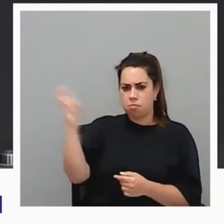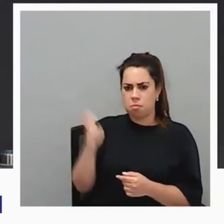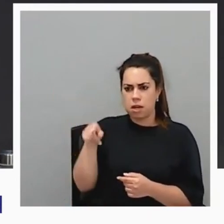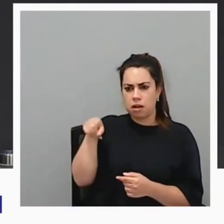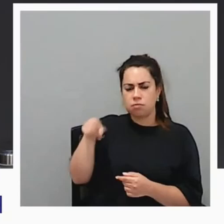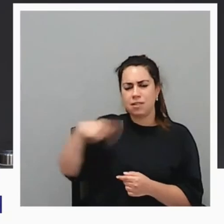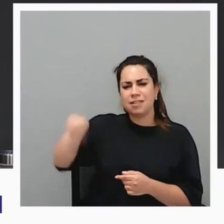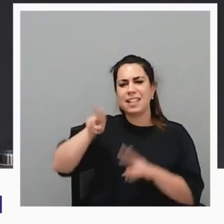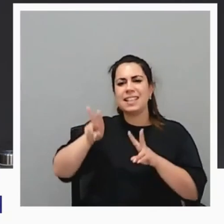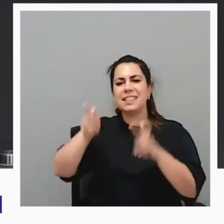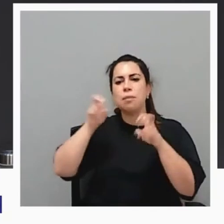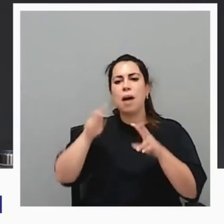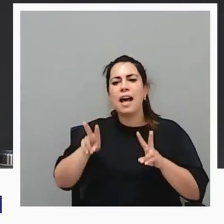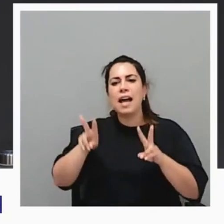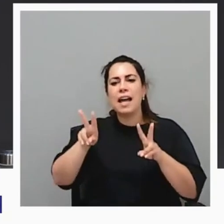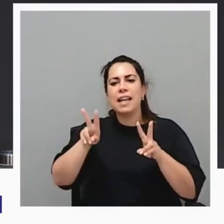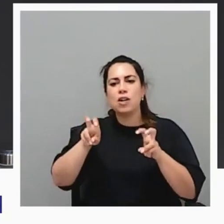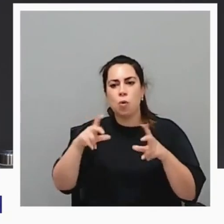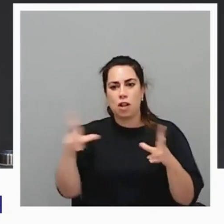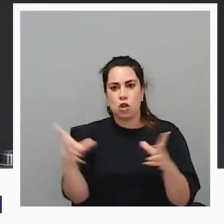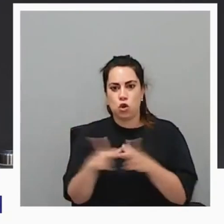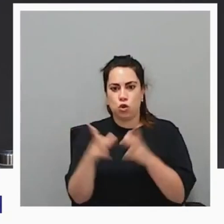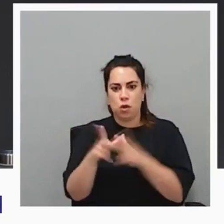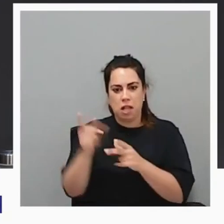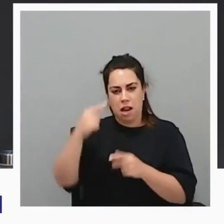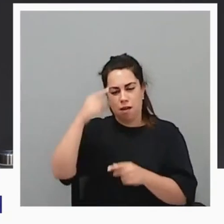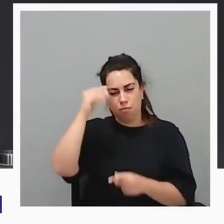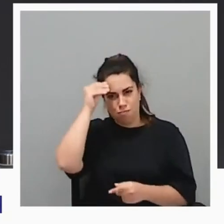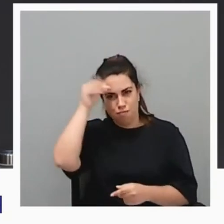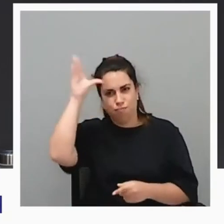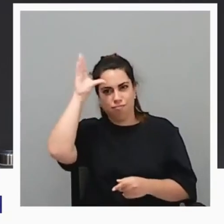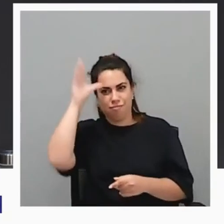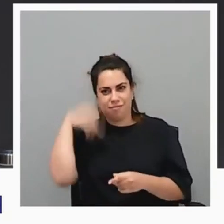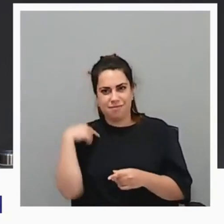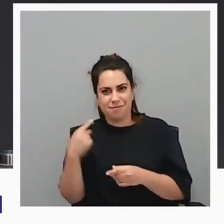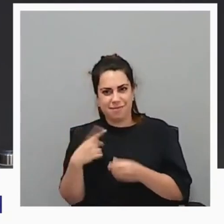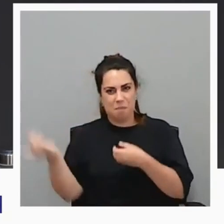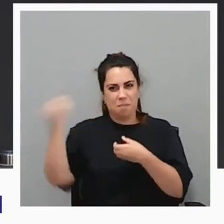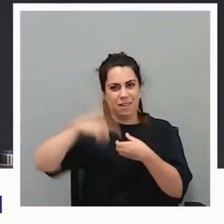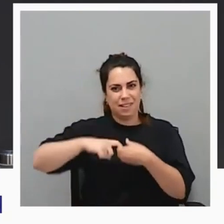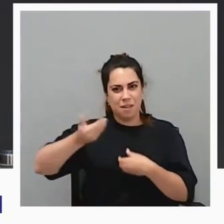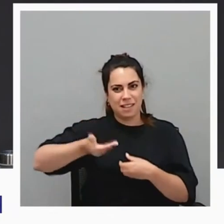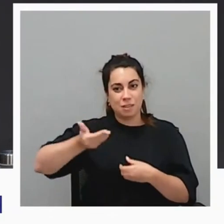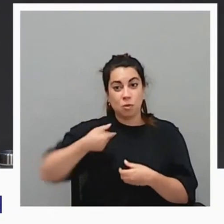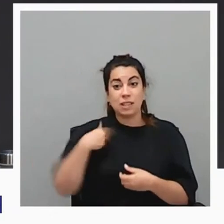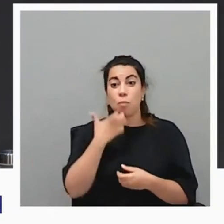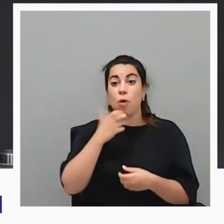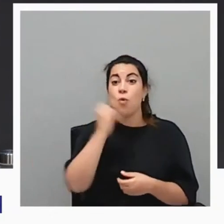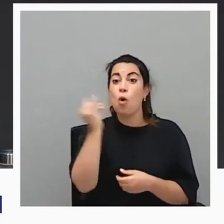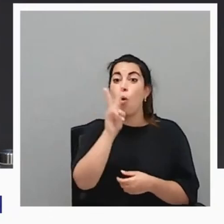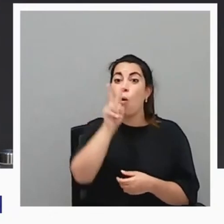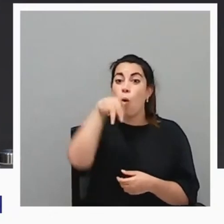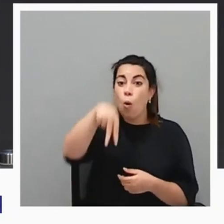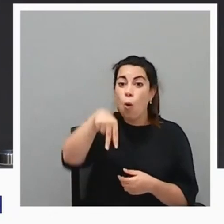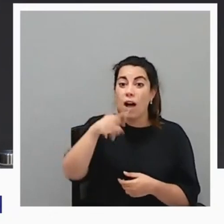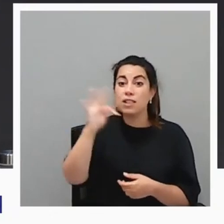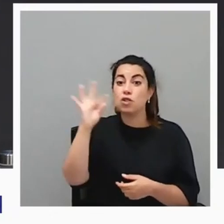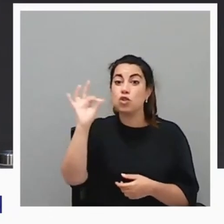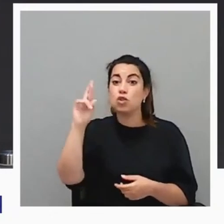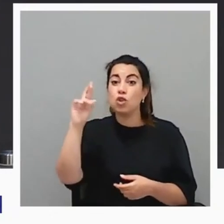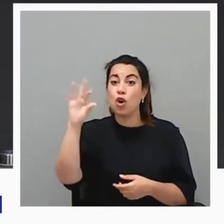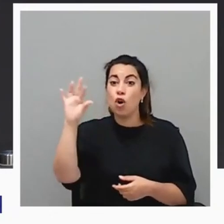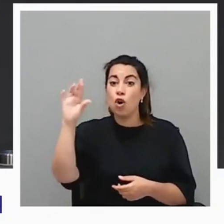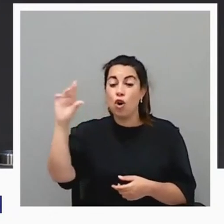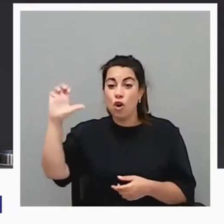social, gente de la que queremos seguir aprendiendo todos los días. Por ejemplo, es el caso de Juan Torres, doctor en Ciencias Económicas y Empresariales